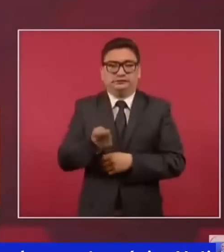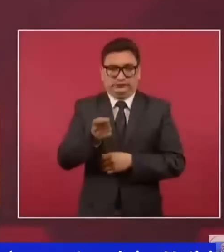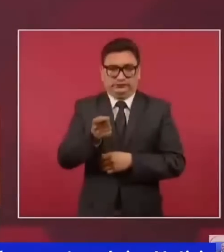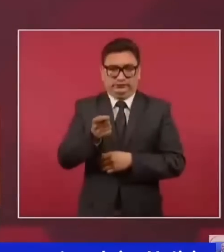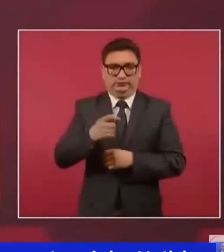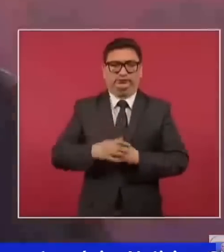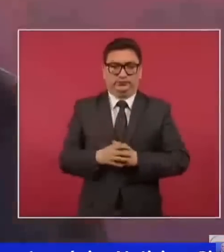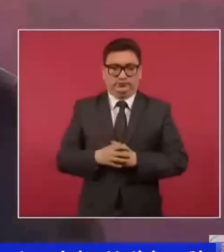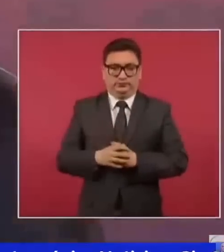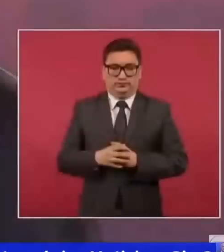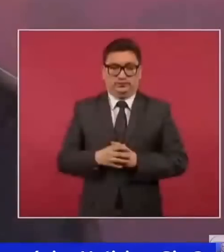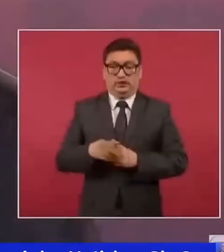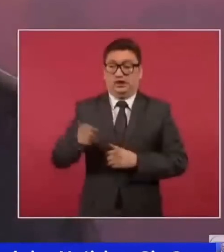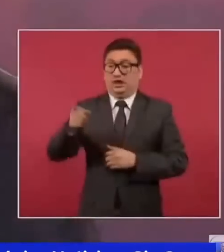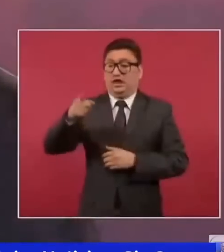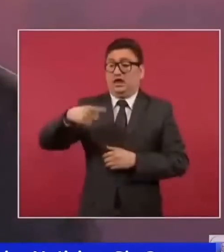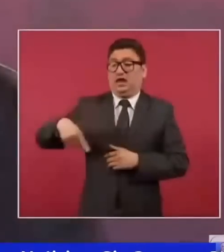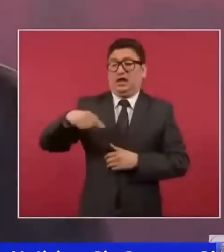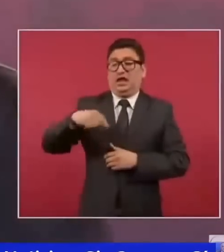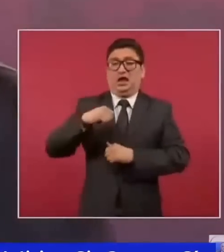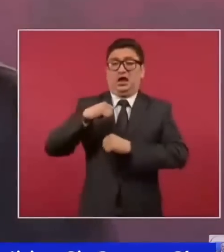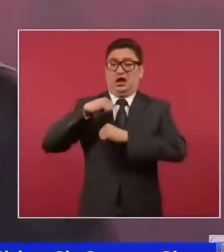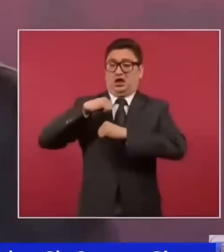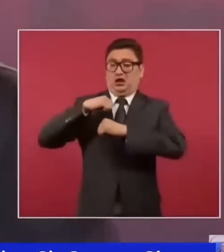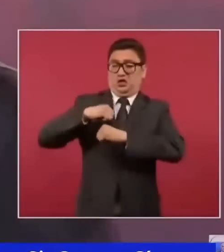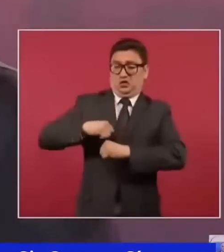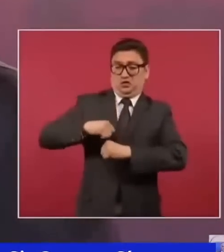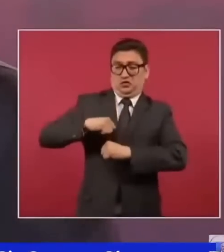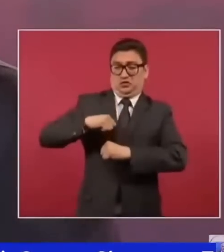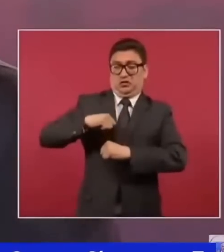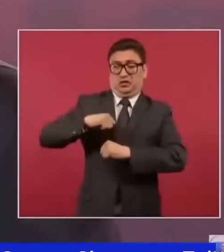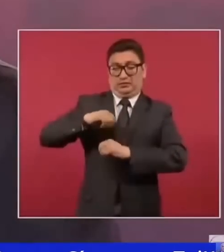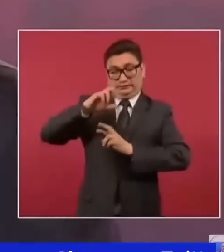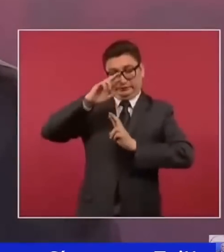siquiera pierden su respetabilidad.